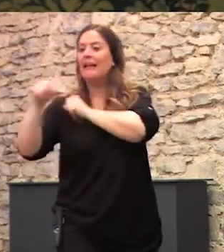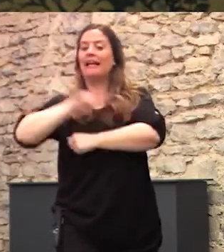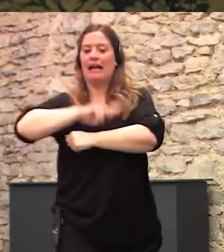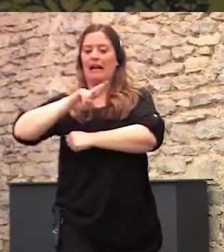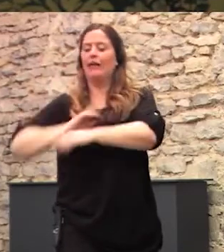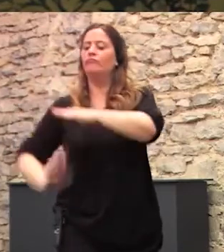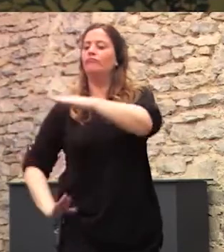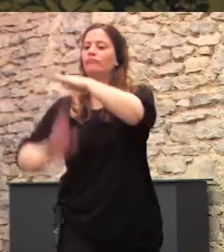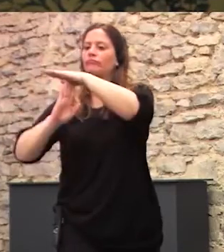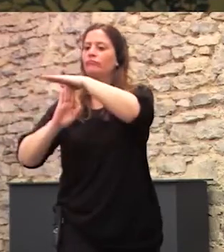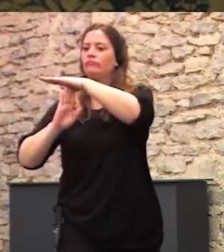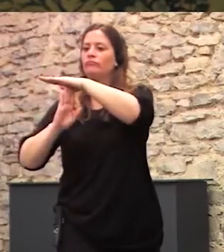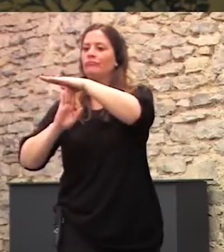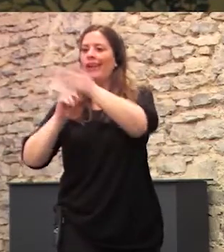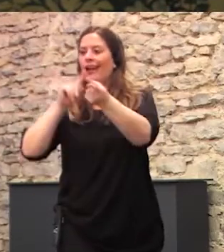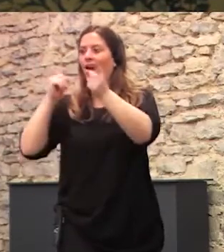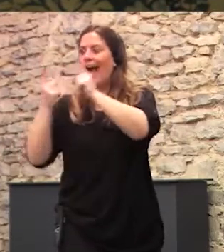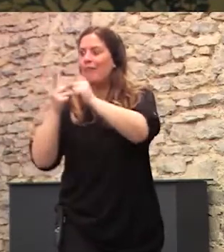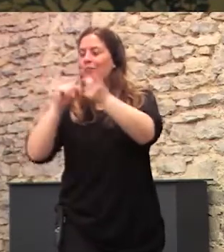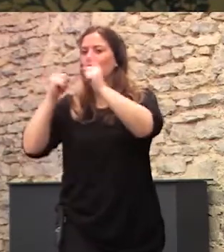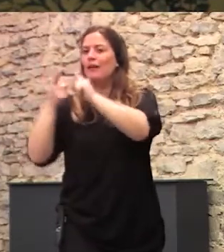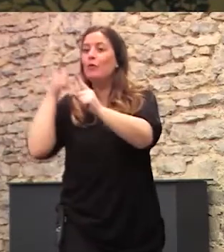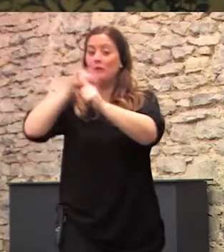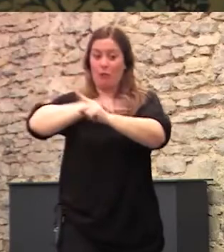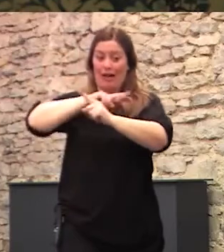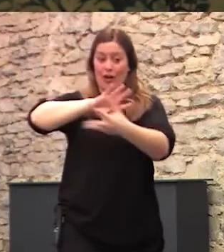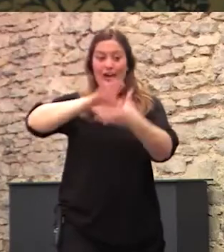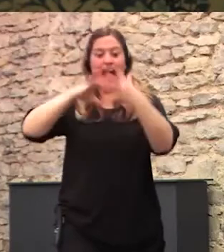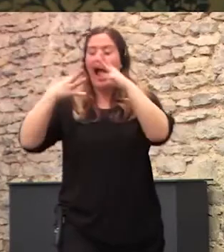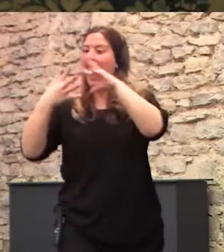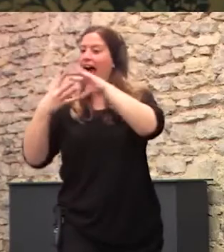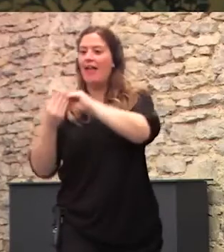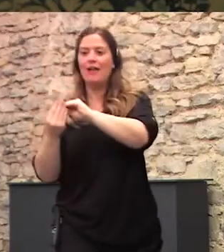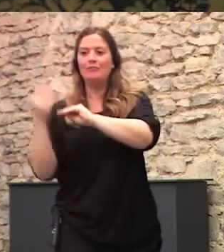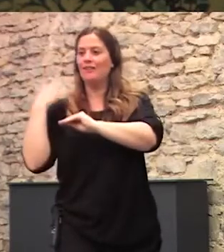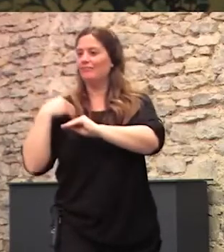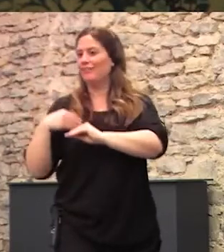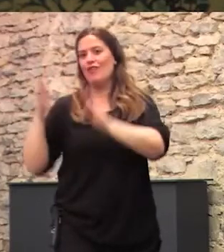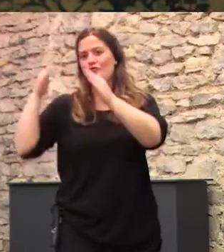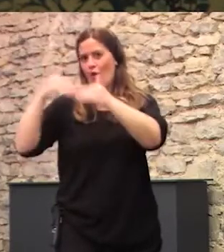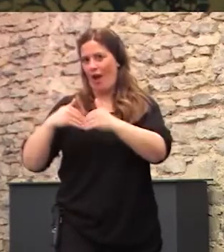introducido cambios para adaptar. Vale.